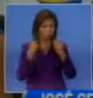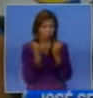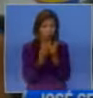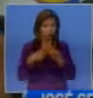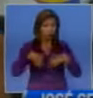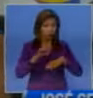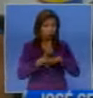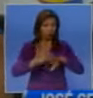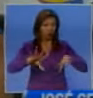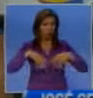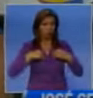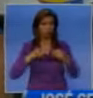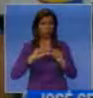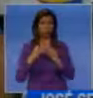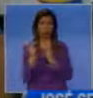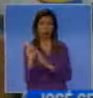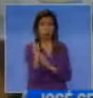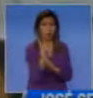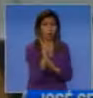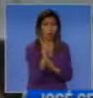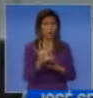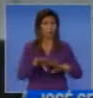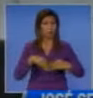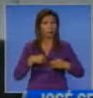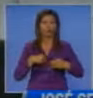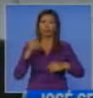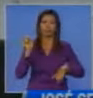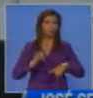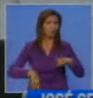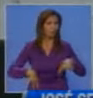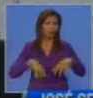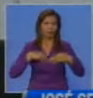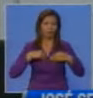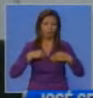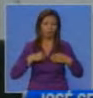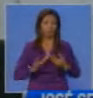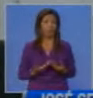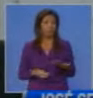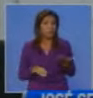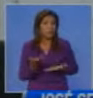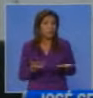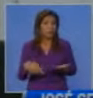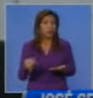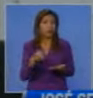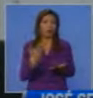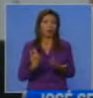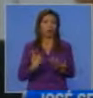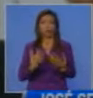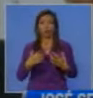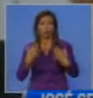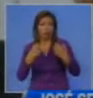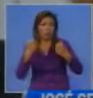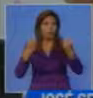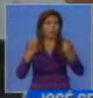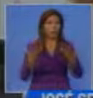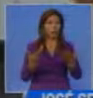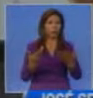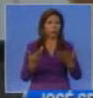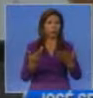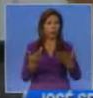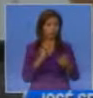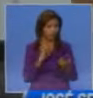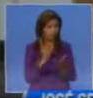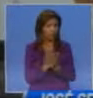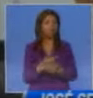territorio ecuatoriano no lo vamos a permitir. Ya por ahí saldrán a decir criminalización de la protesta social. Esta es la